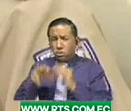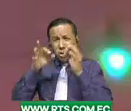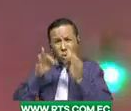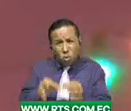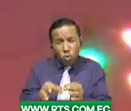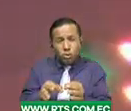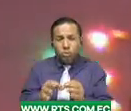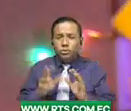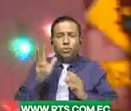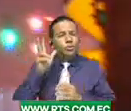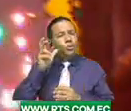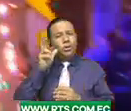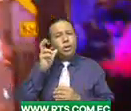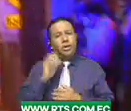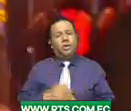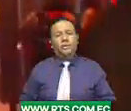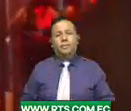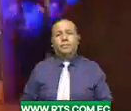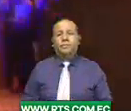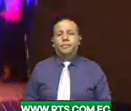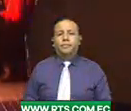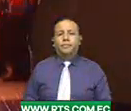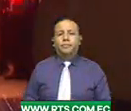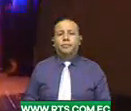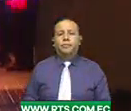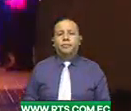ayer. Informó José Mora.